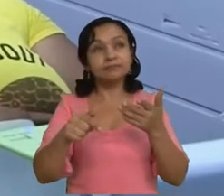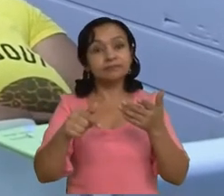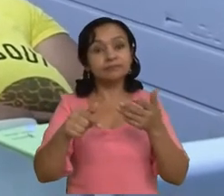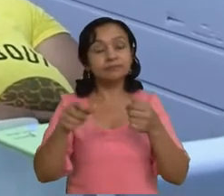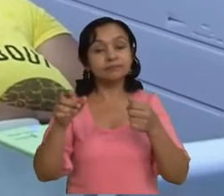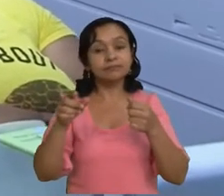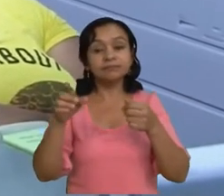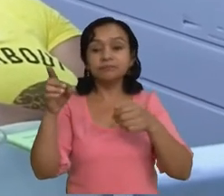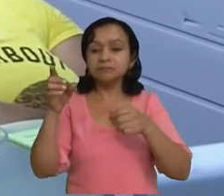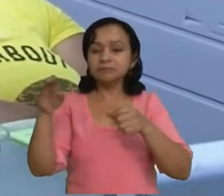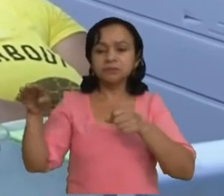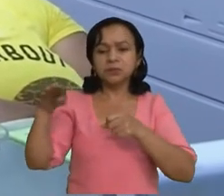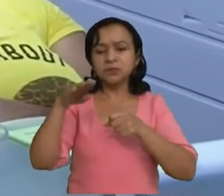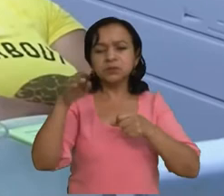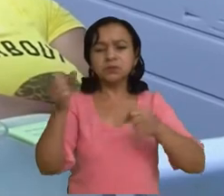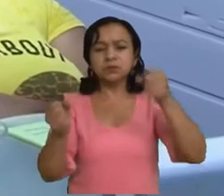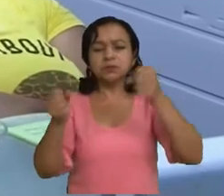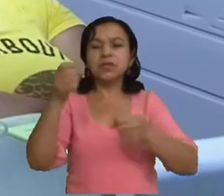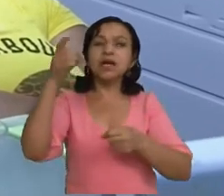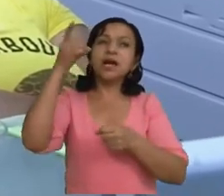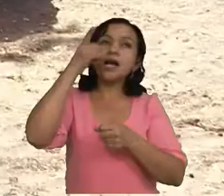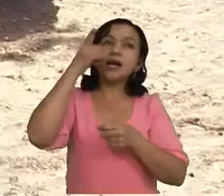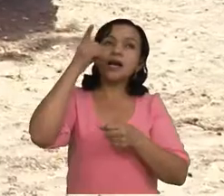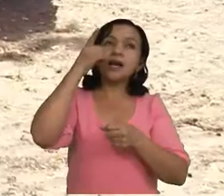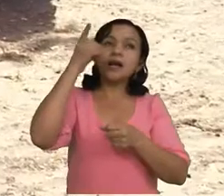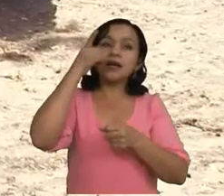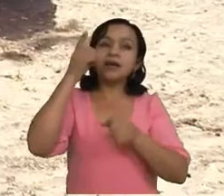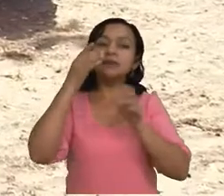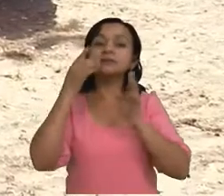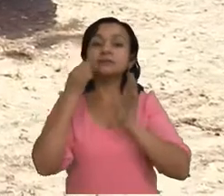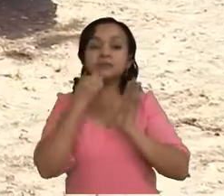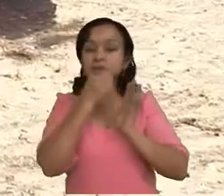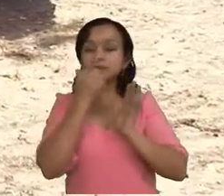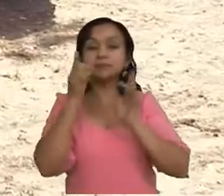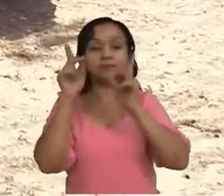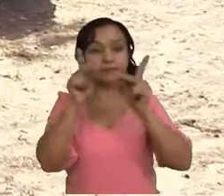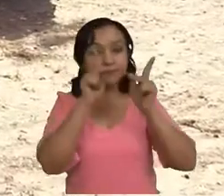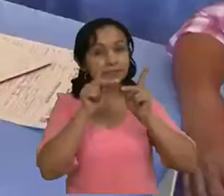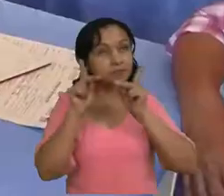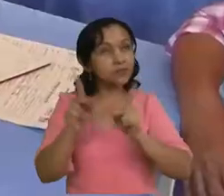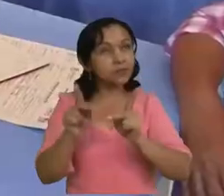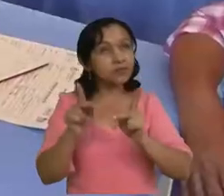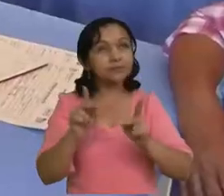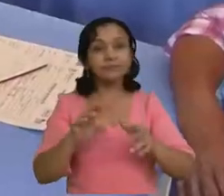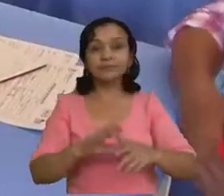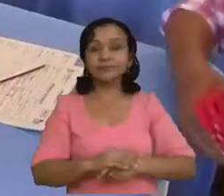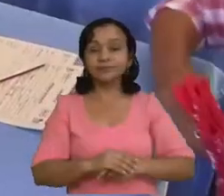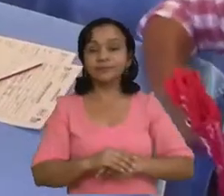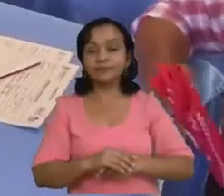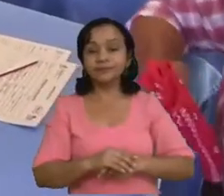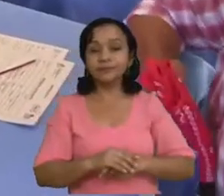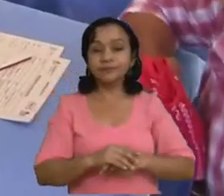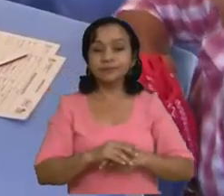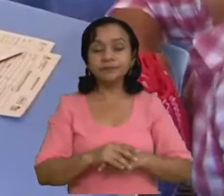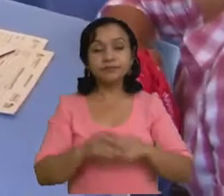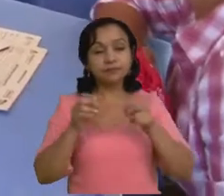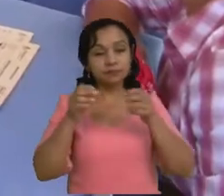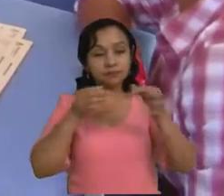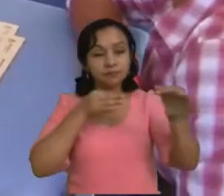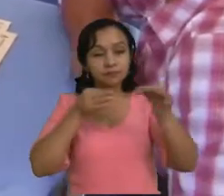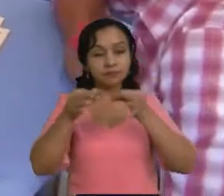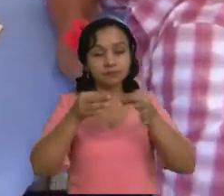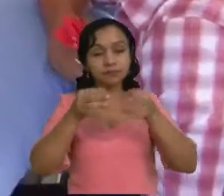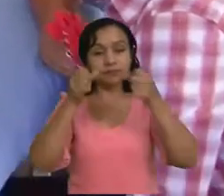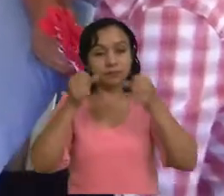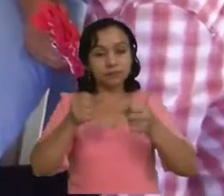móvil brindó atención odontológica muy necesaria para la salud bucal de los ciudadanos. Con cámara de Ronald Ruiz para el canal